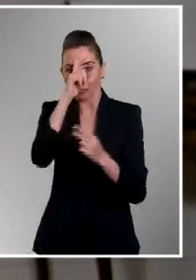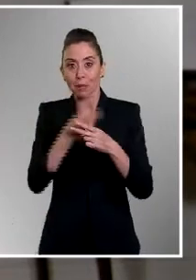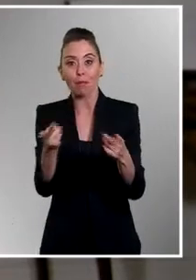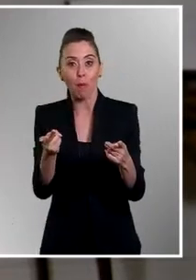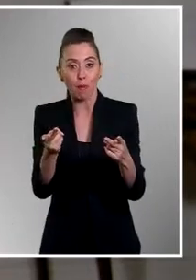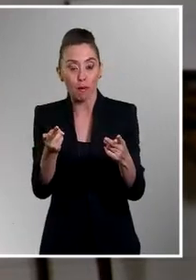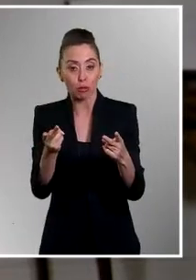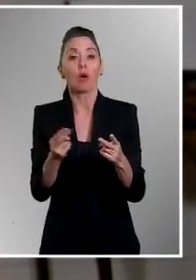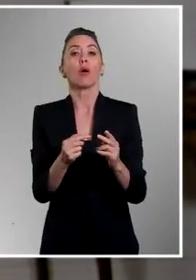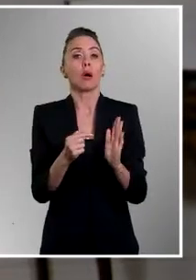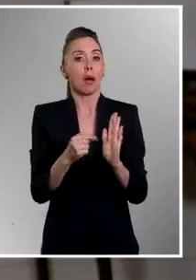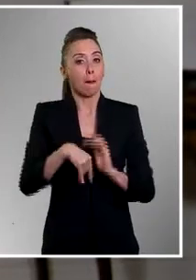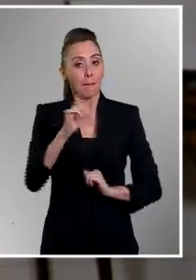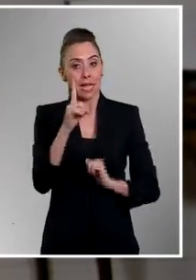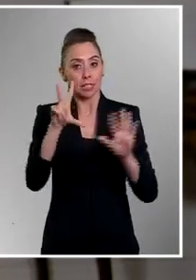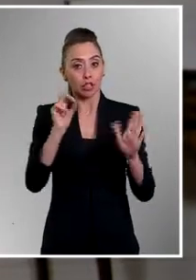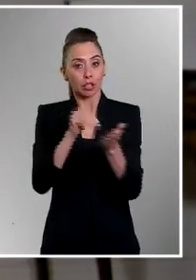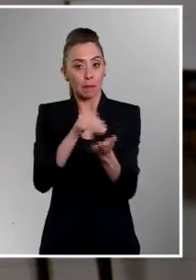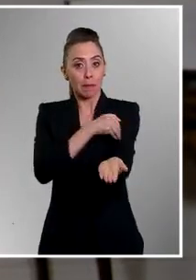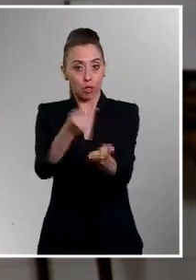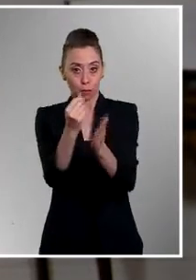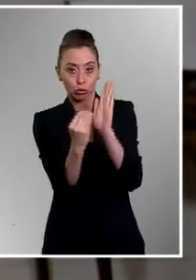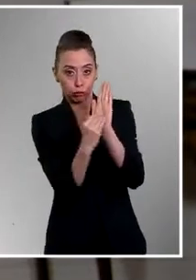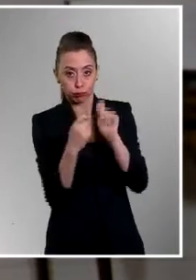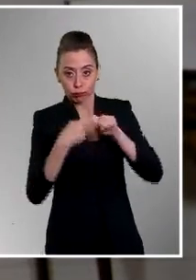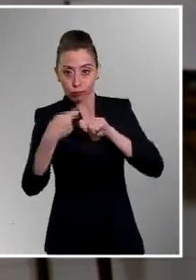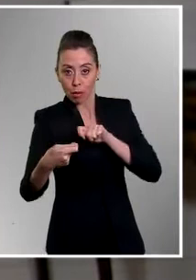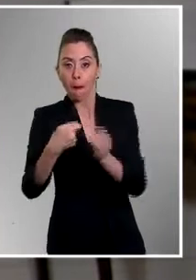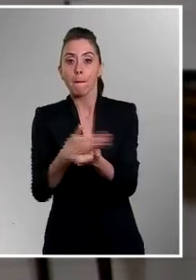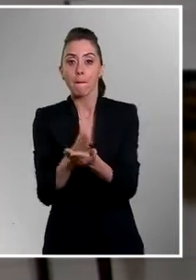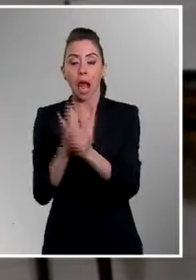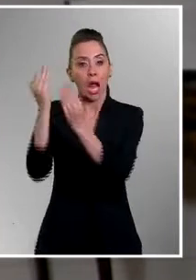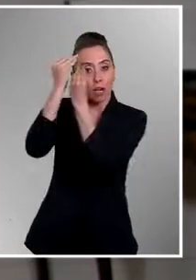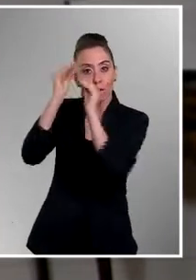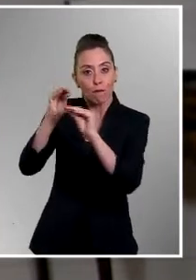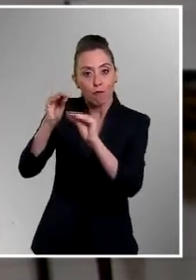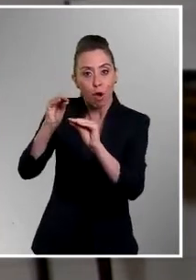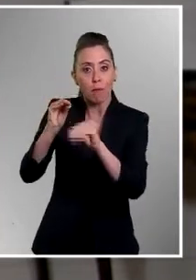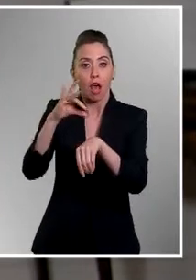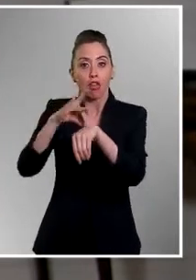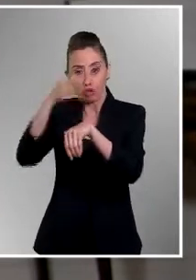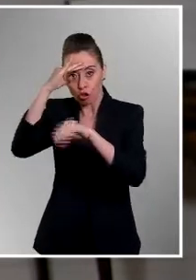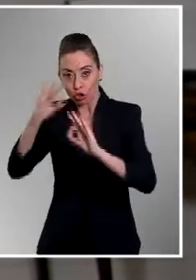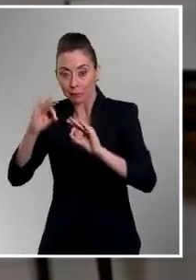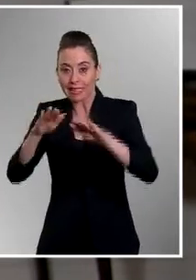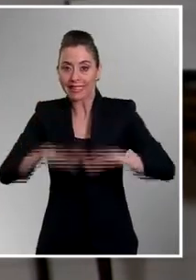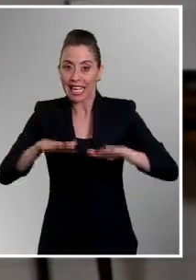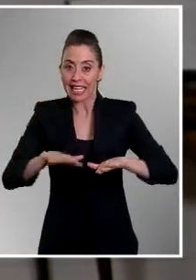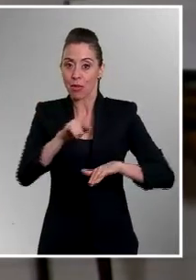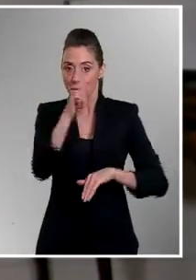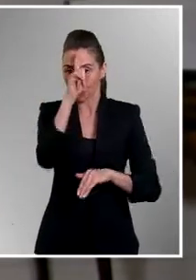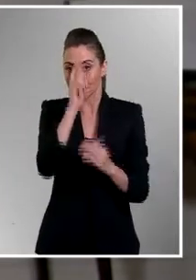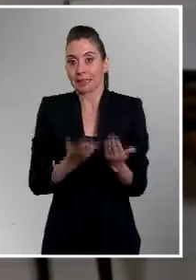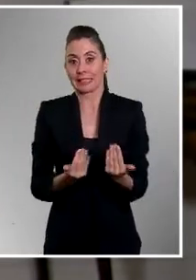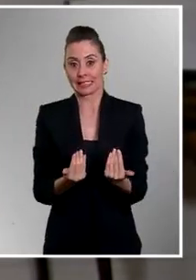estamos destinando más de 180 mil millones de pesos a nuestro plan para formar y retener especialistas allí donde más se